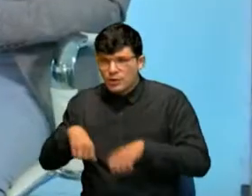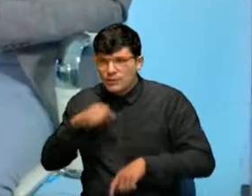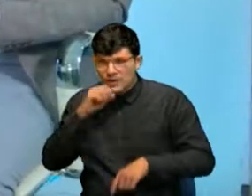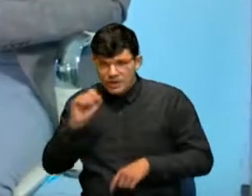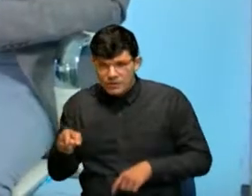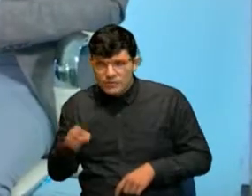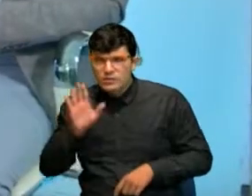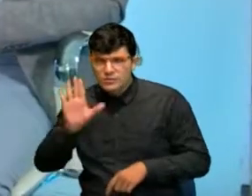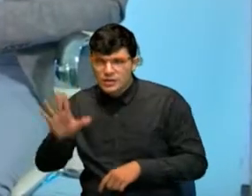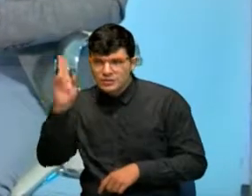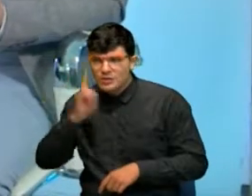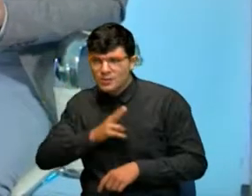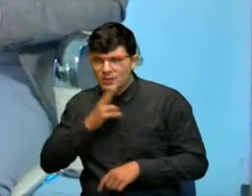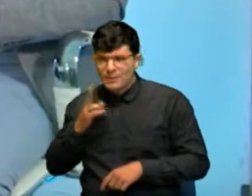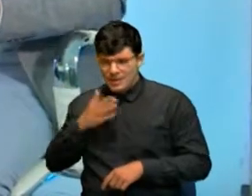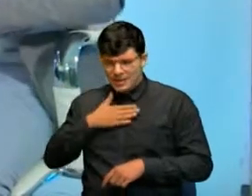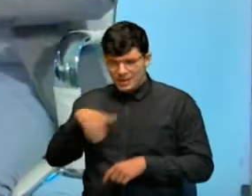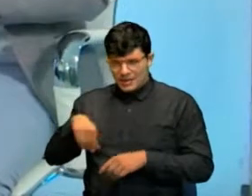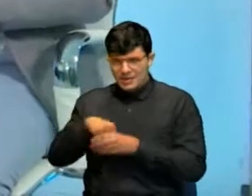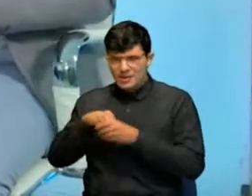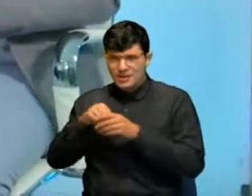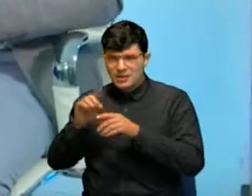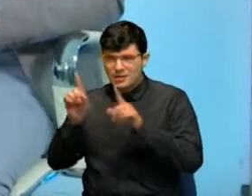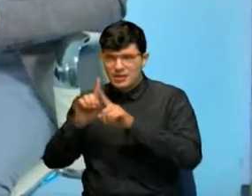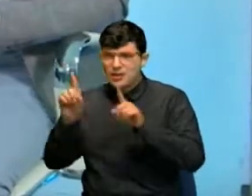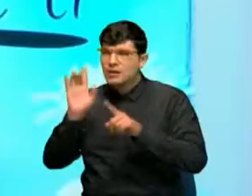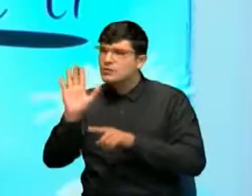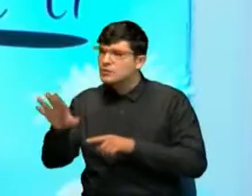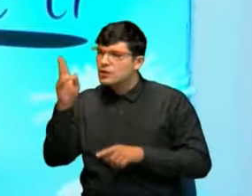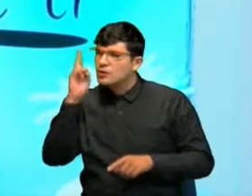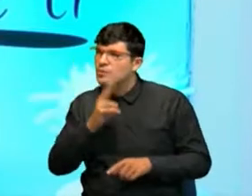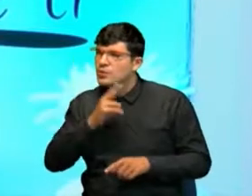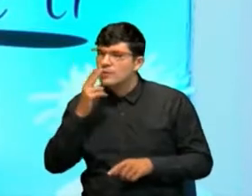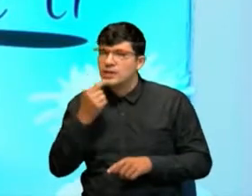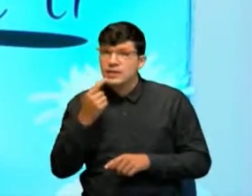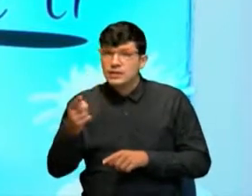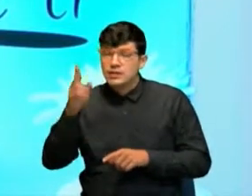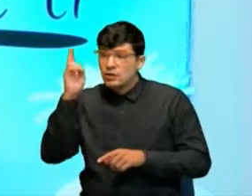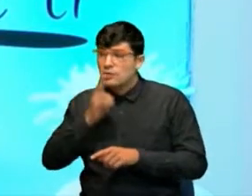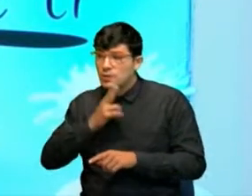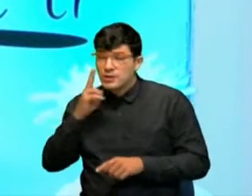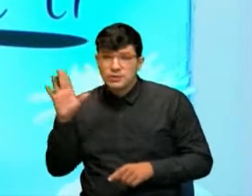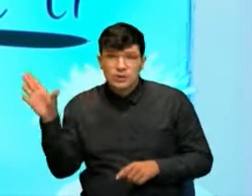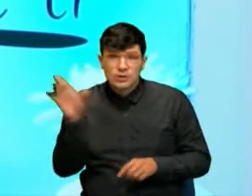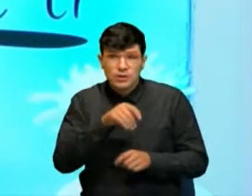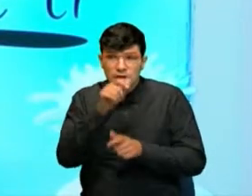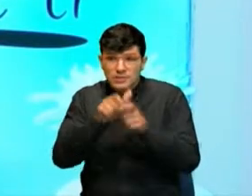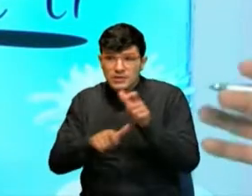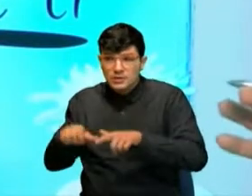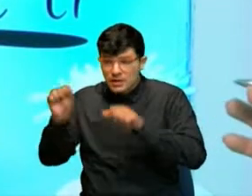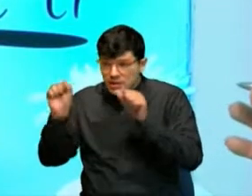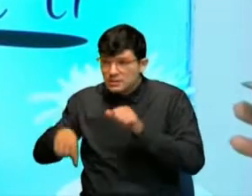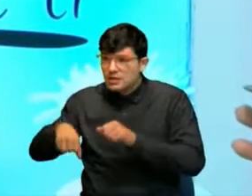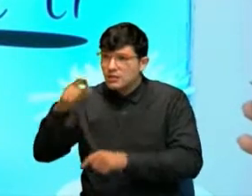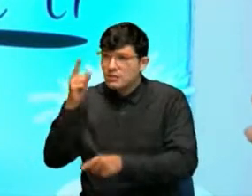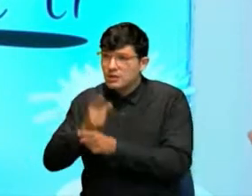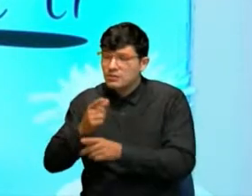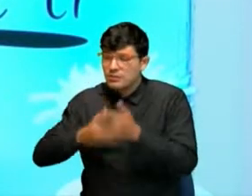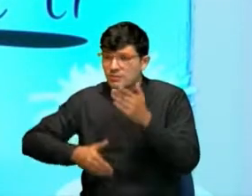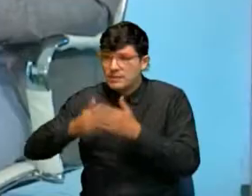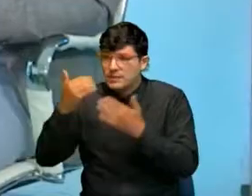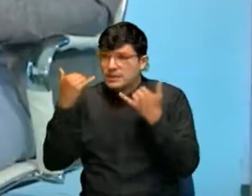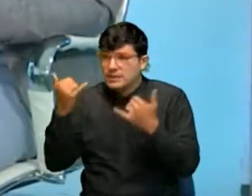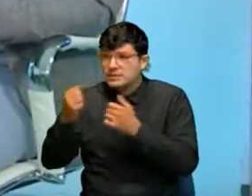sino con los televidentes. No, el compromiso, usted lo acaba de decir, es el compromiso con los televidentes de que así como se inició este